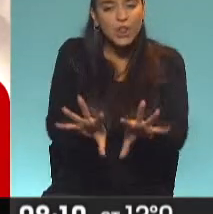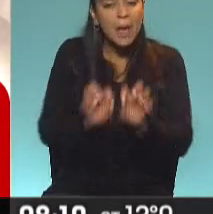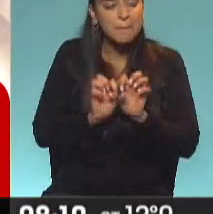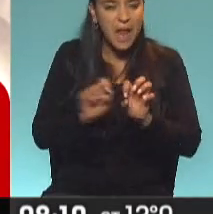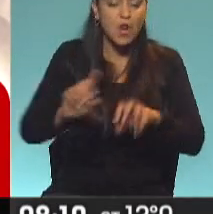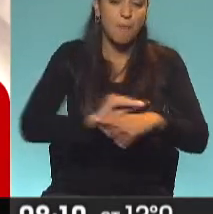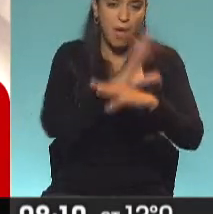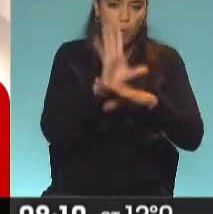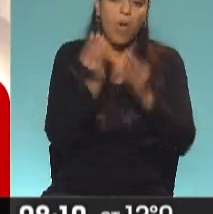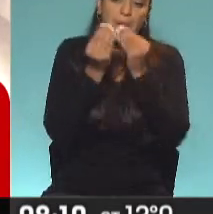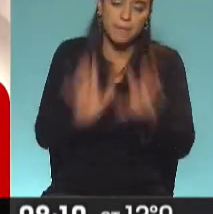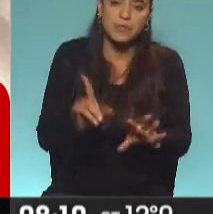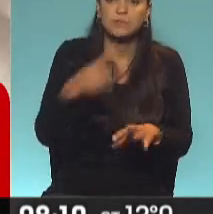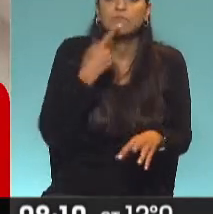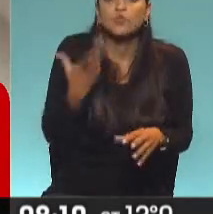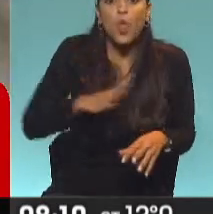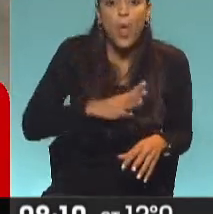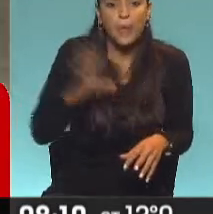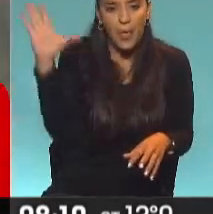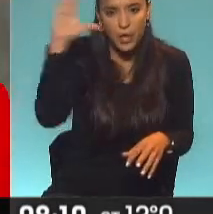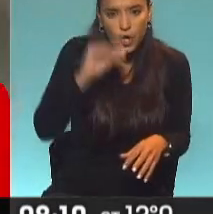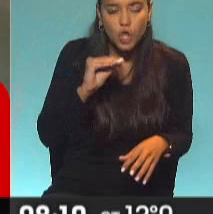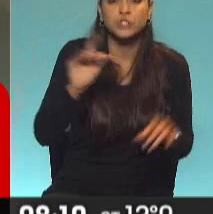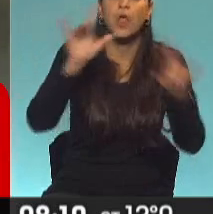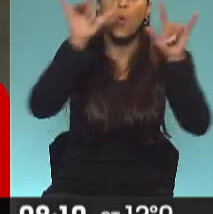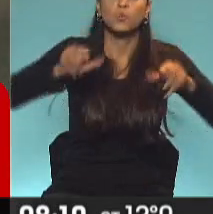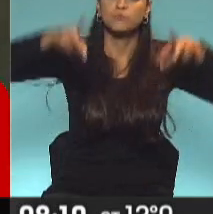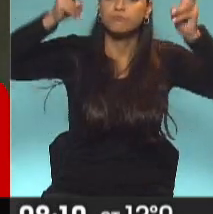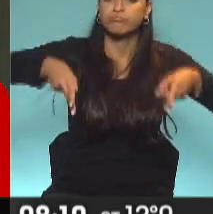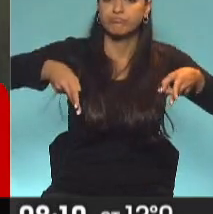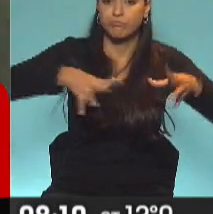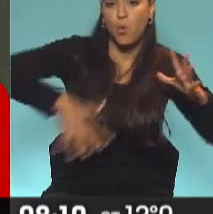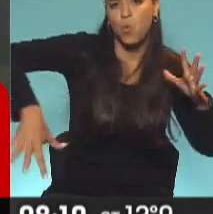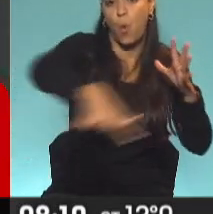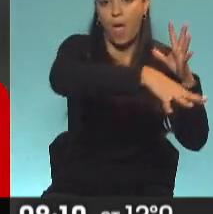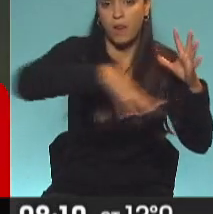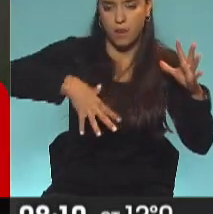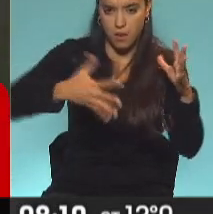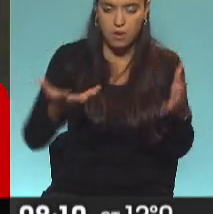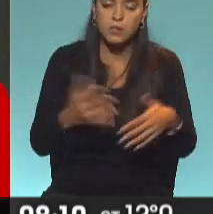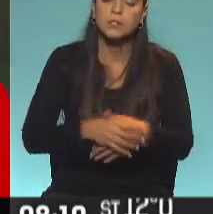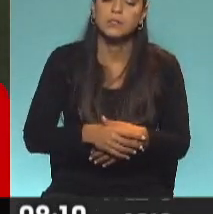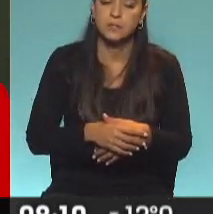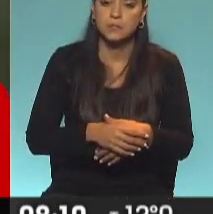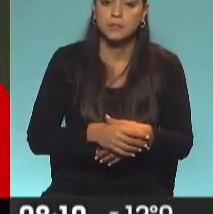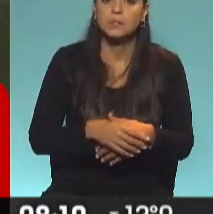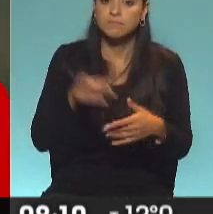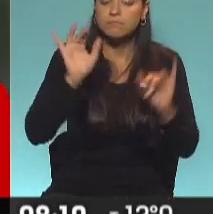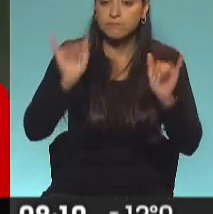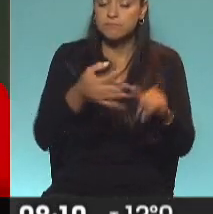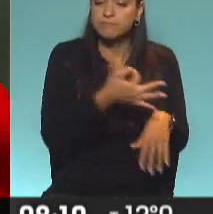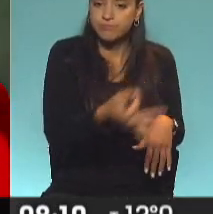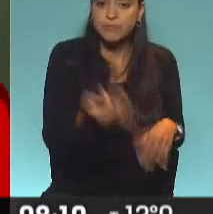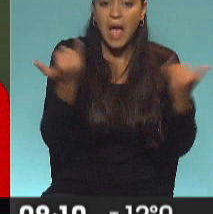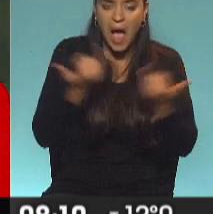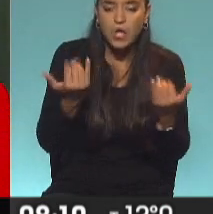horas de la madrugada, inclusive cuando era de noche, con un corte de luz, como bien remarcabas vos, Silvia, en toda esa zona. Y sumamos de hecho, compañeros,